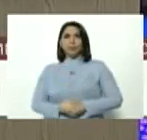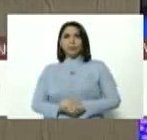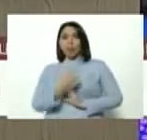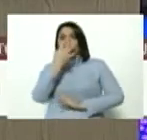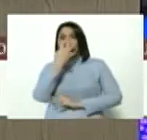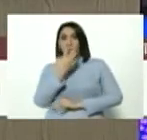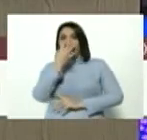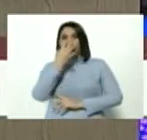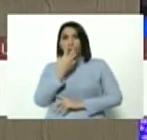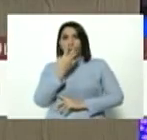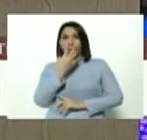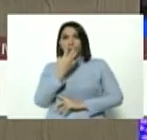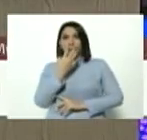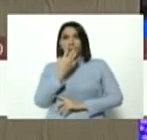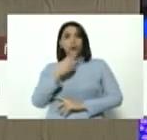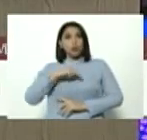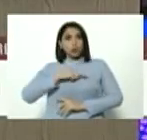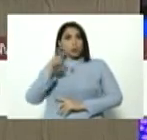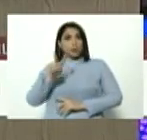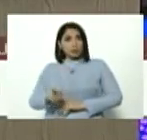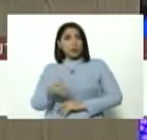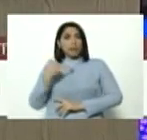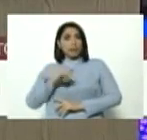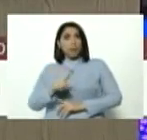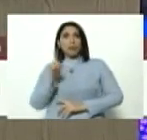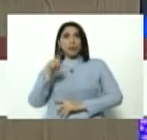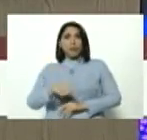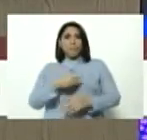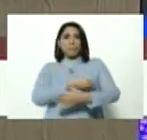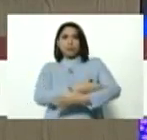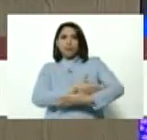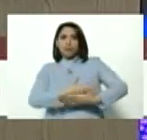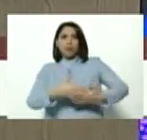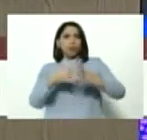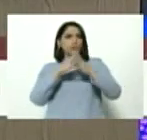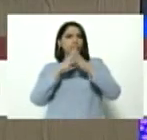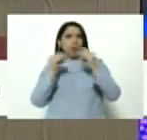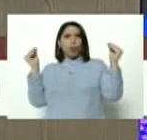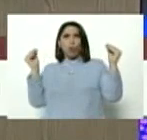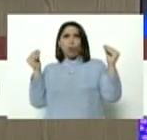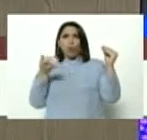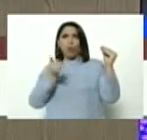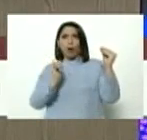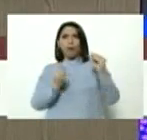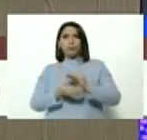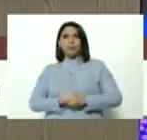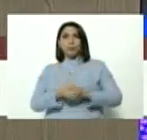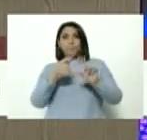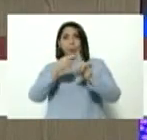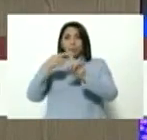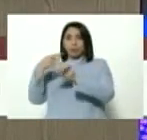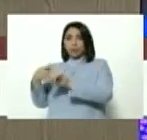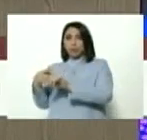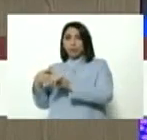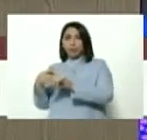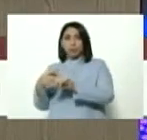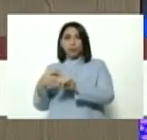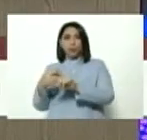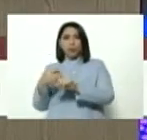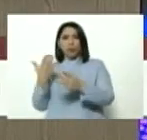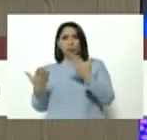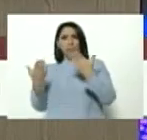respiradores artificiales, aparatos de ventilación mecánica, etcétera. Todo ese proceso ha conducido a estos números